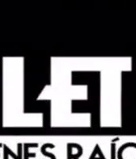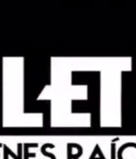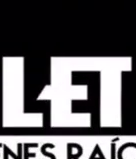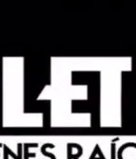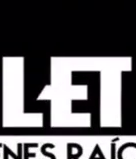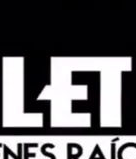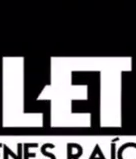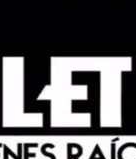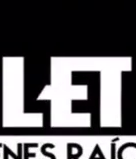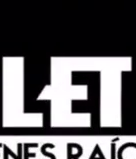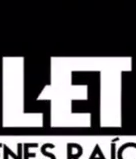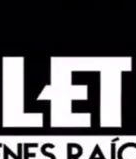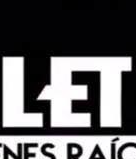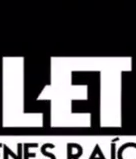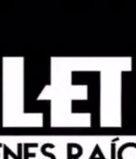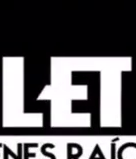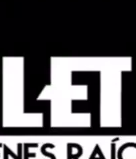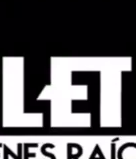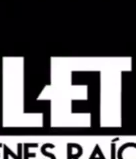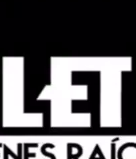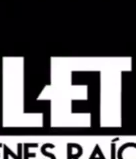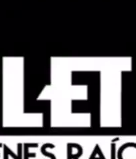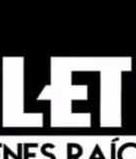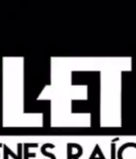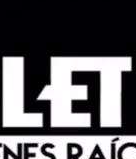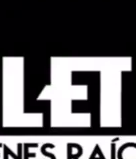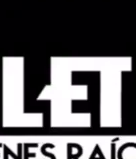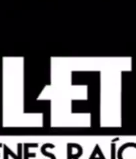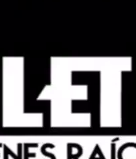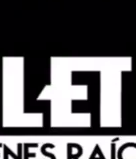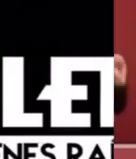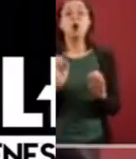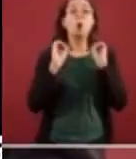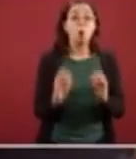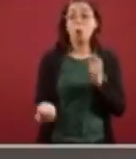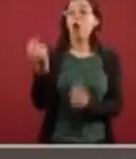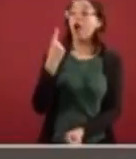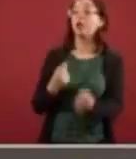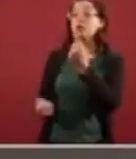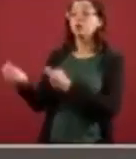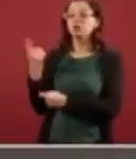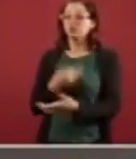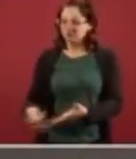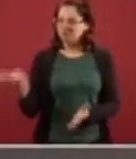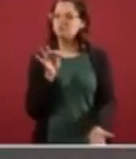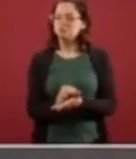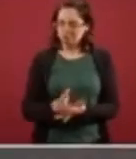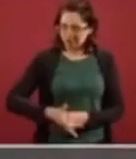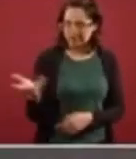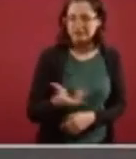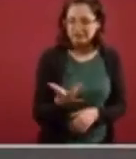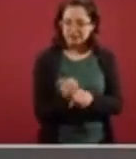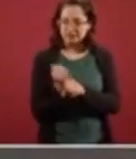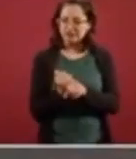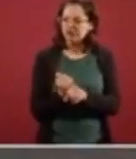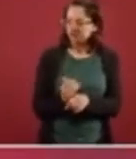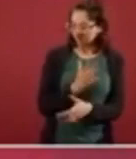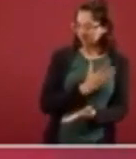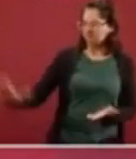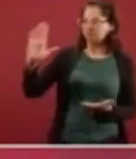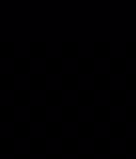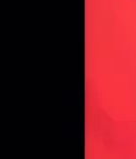periodismo no se hacía, o se hacía y se veía como algo